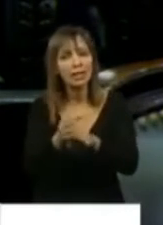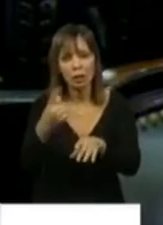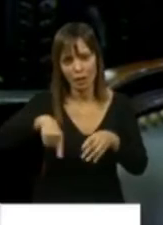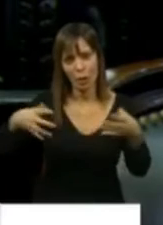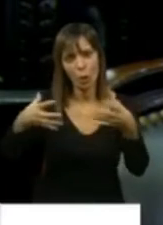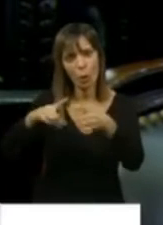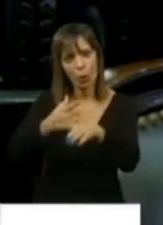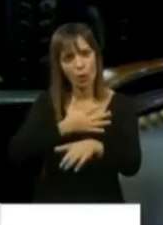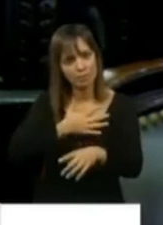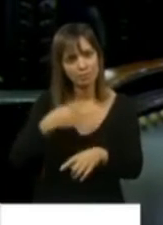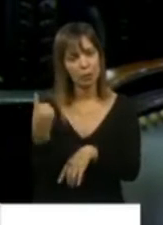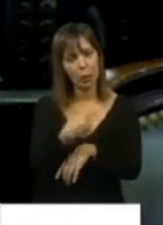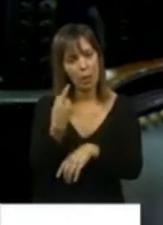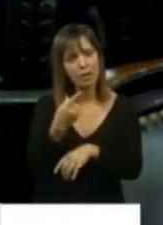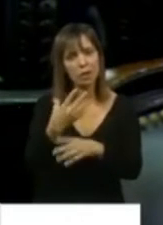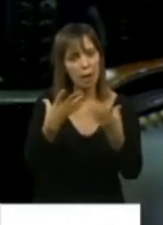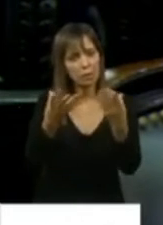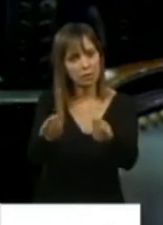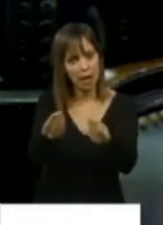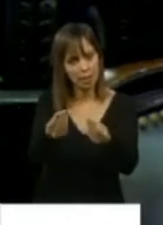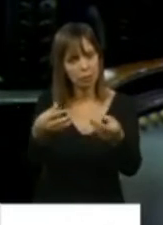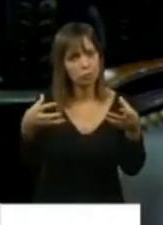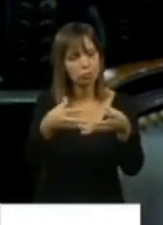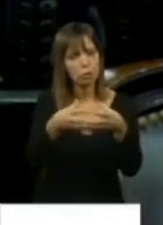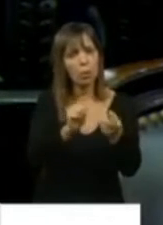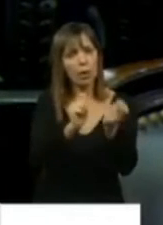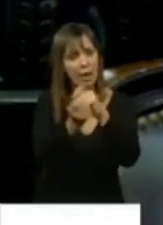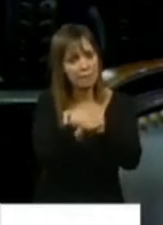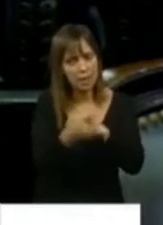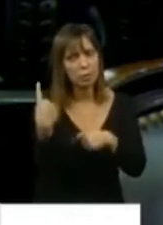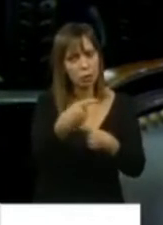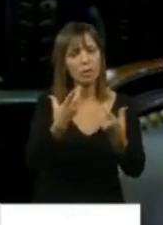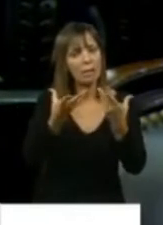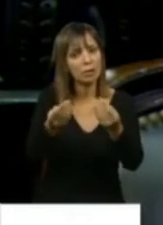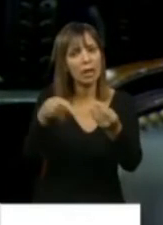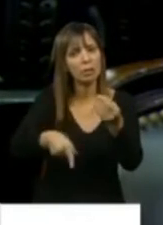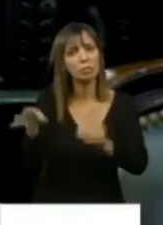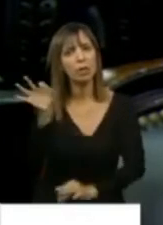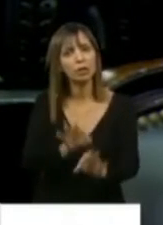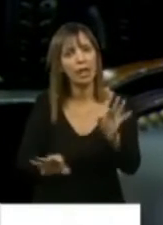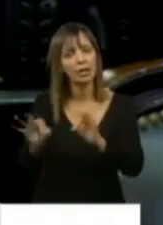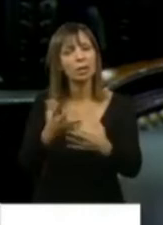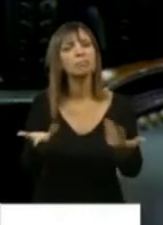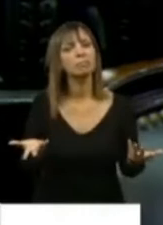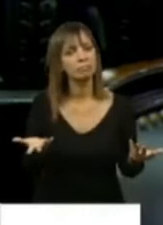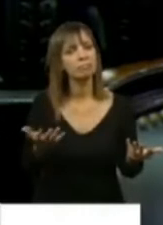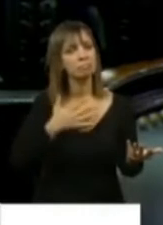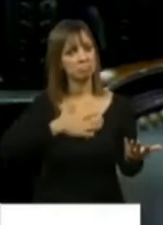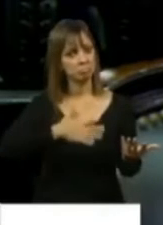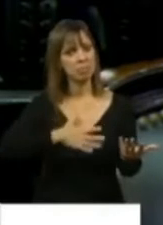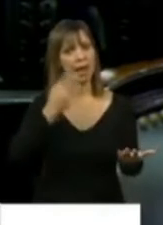banca de cambiemos de los de todos los partidos creo que es satisfactorio el